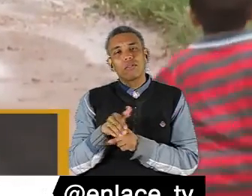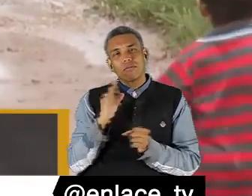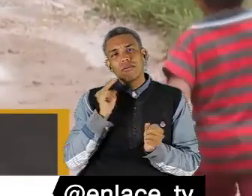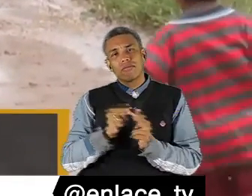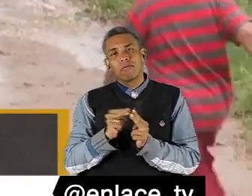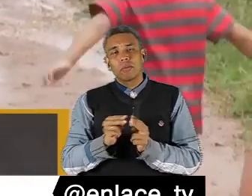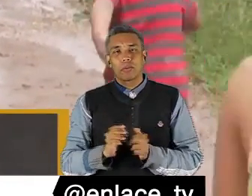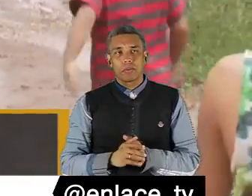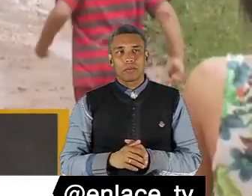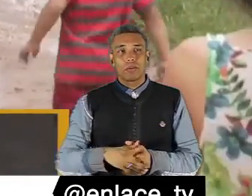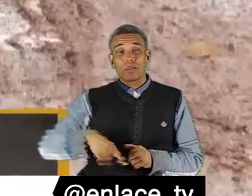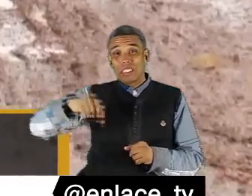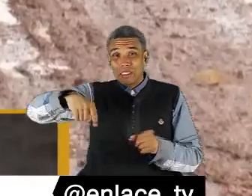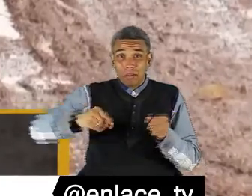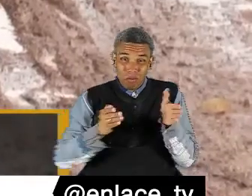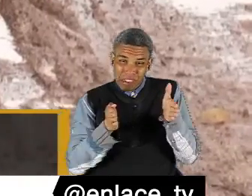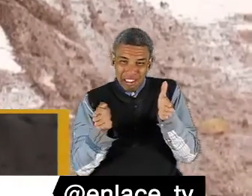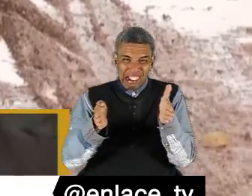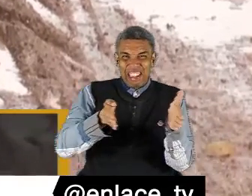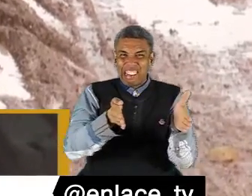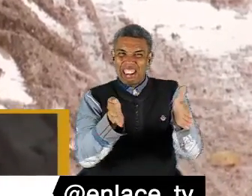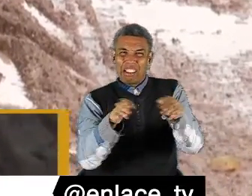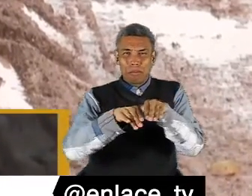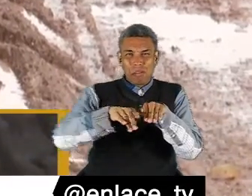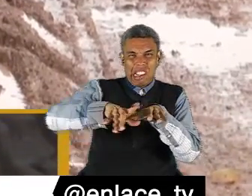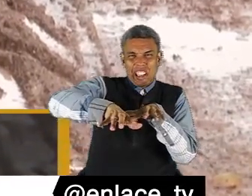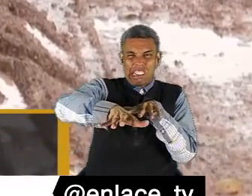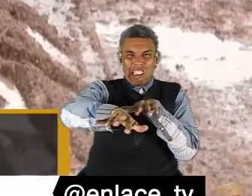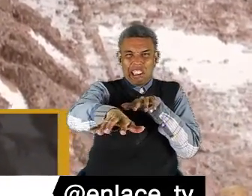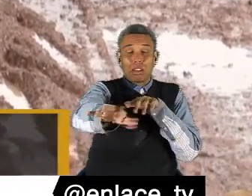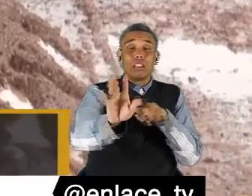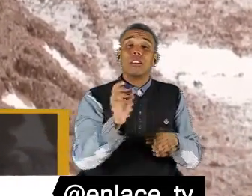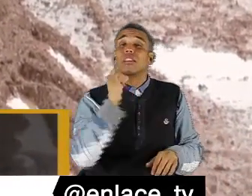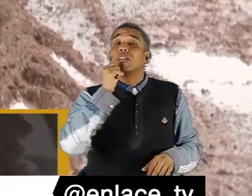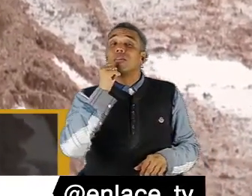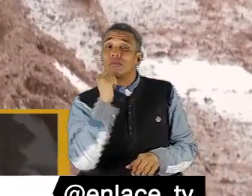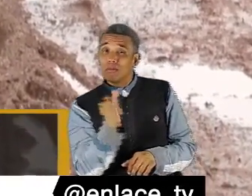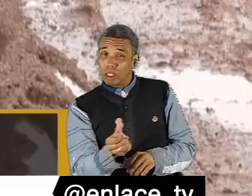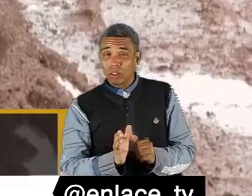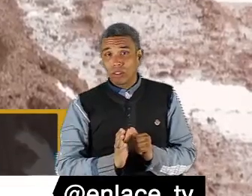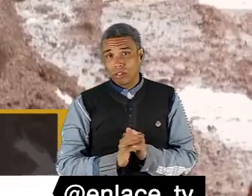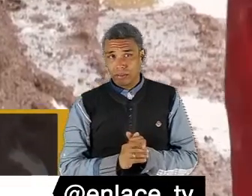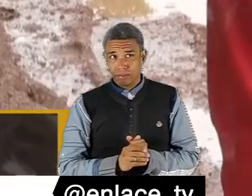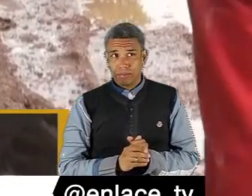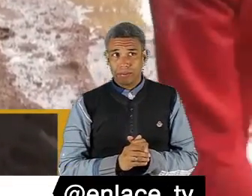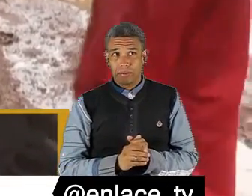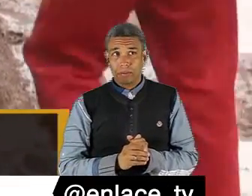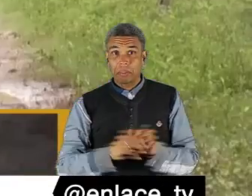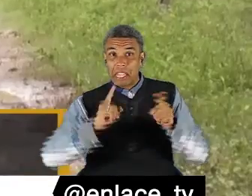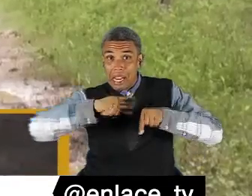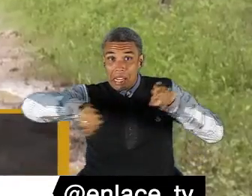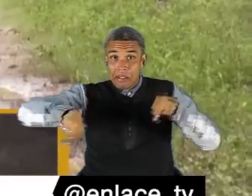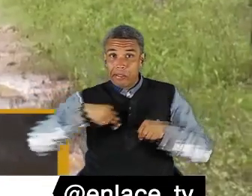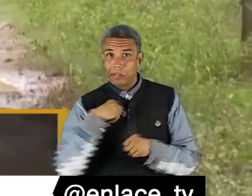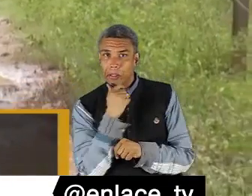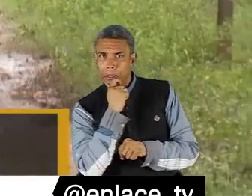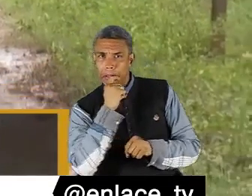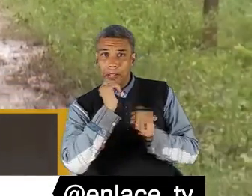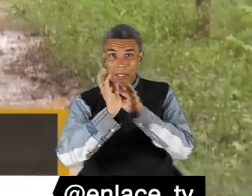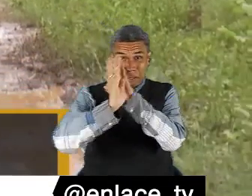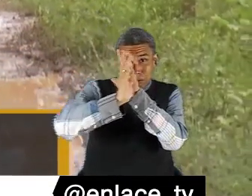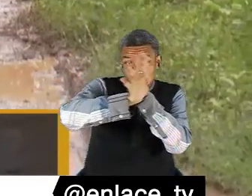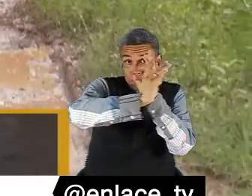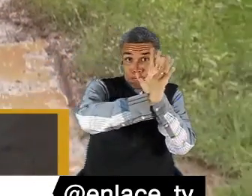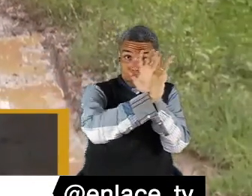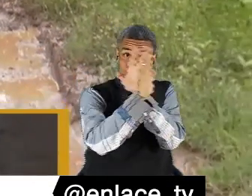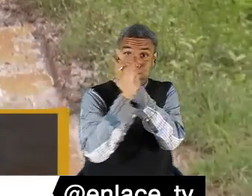la pésima malla vial con la que cuentan los residentes, el mal estado de la vía alcahuetea, según la comunidad, las fechorías, sumándole la maleza que rodea